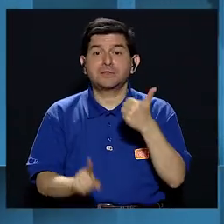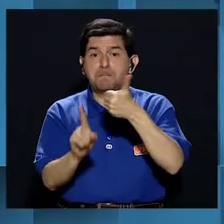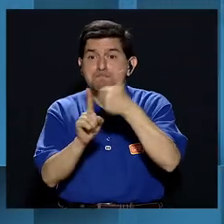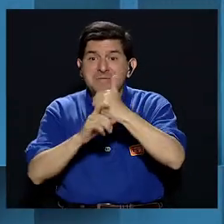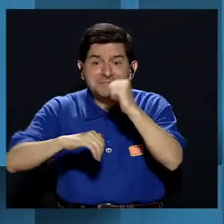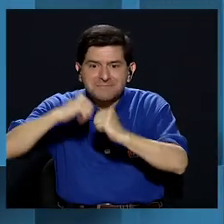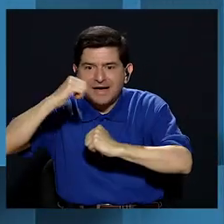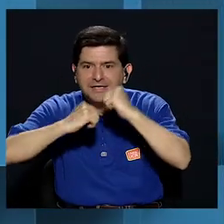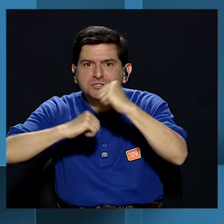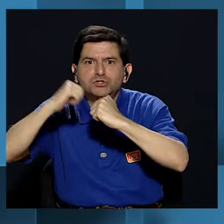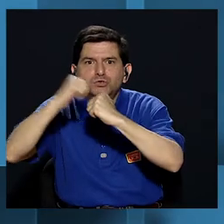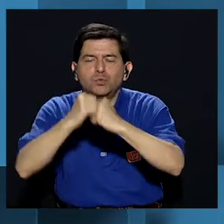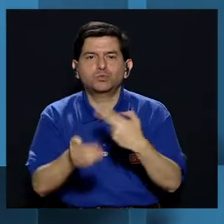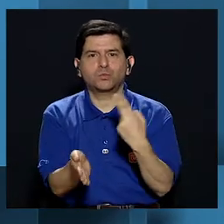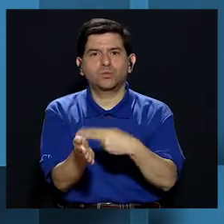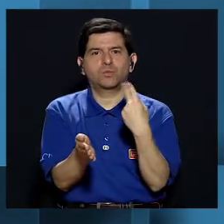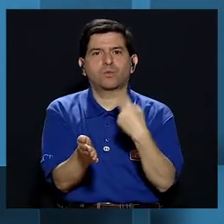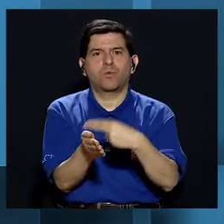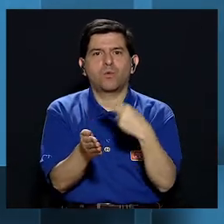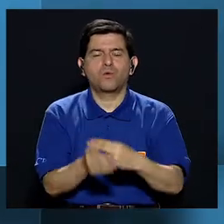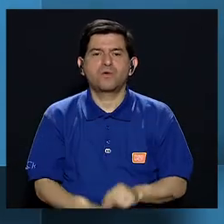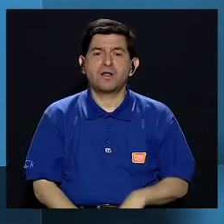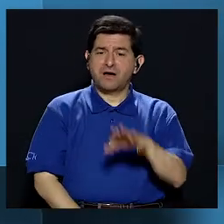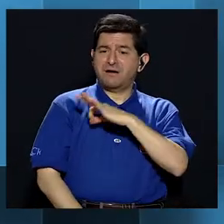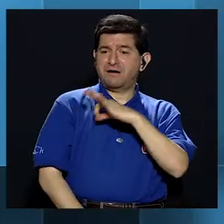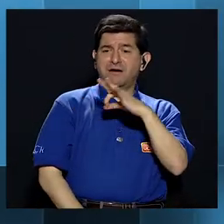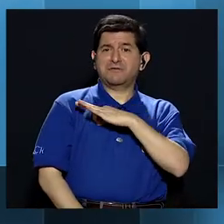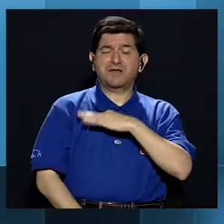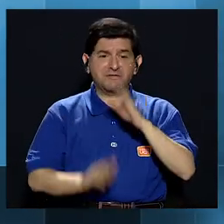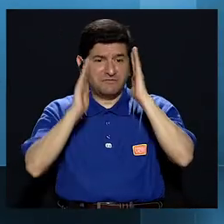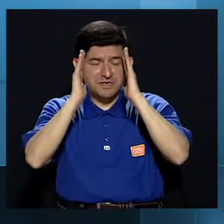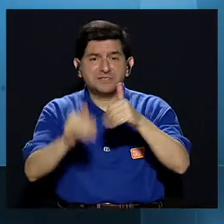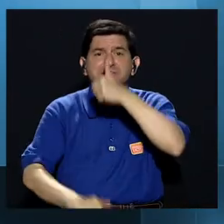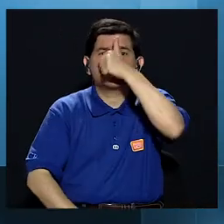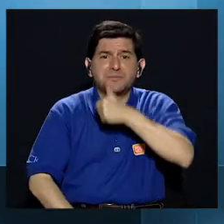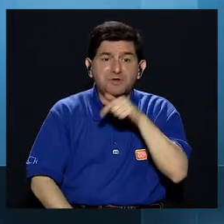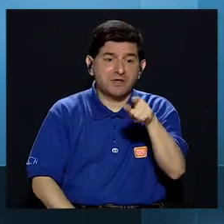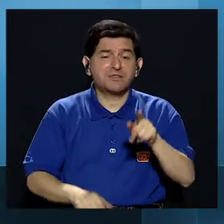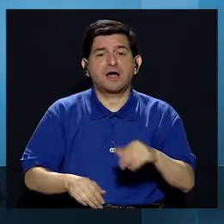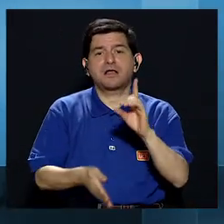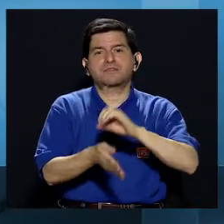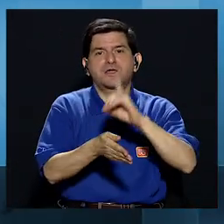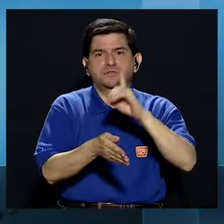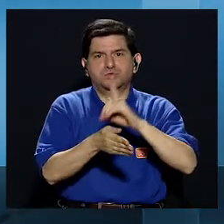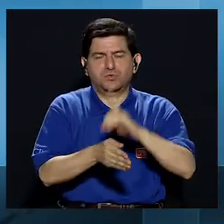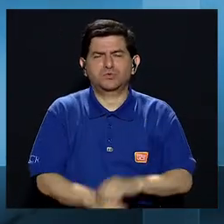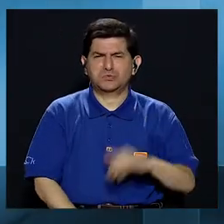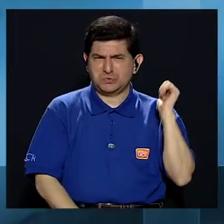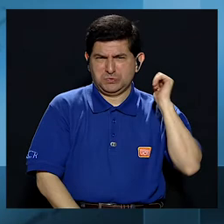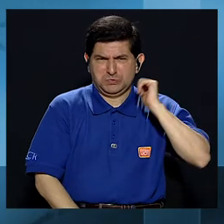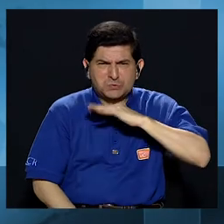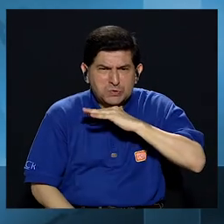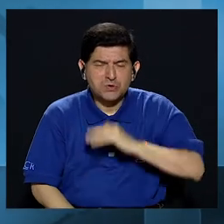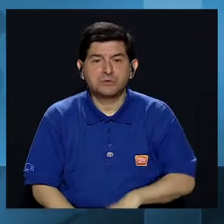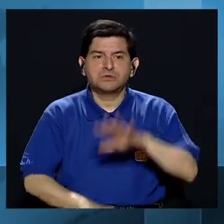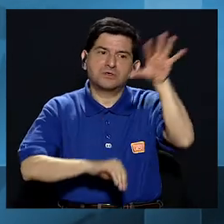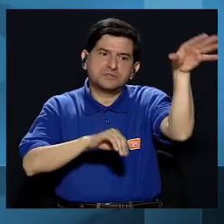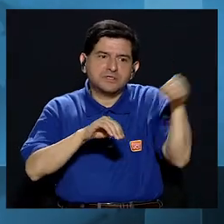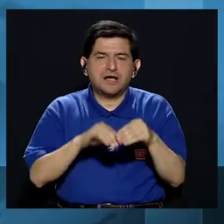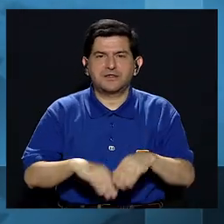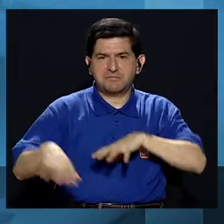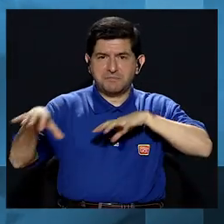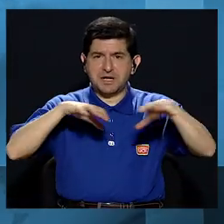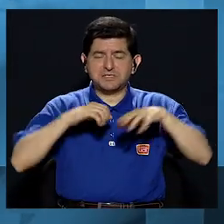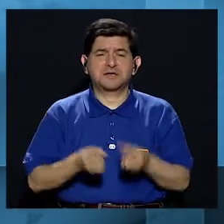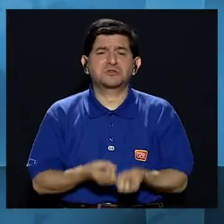propia infraestructura hospitalaria para beneficiar la atención privada de estos médicos corruptos que además